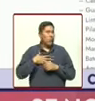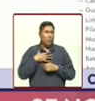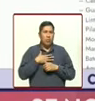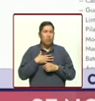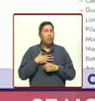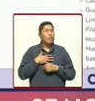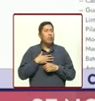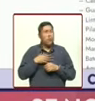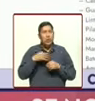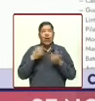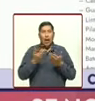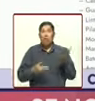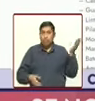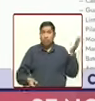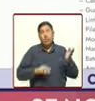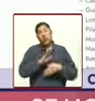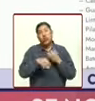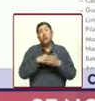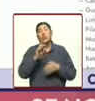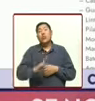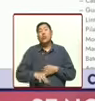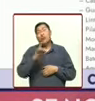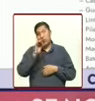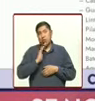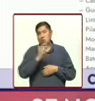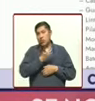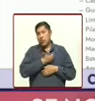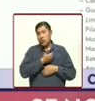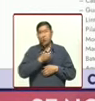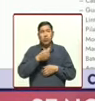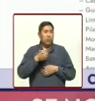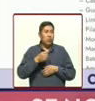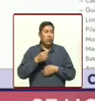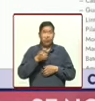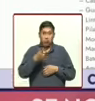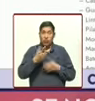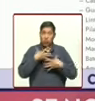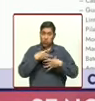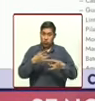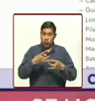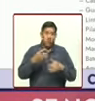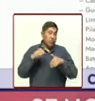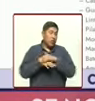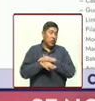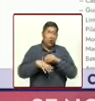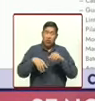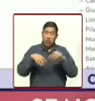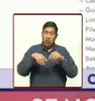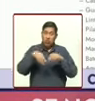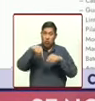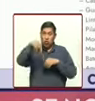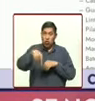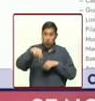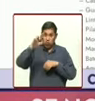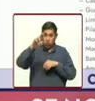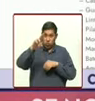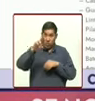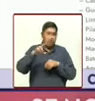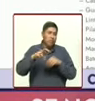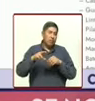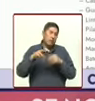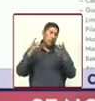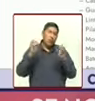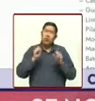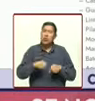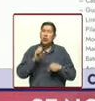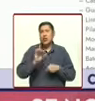dolor ajeno. Ahí está, todo esto va a encontrar en nuestra página web. Si usted gusta, ingresa, escanea ese código, hace su aporte o